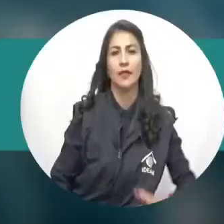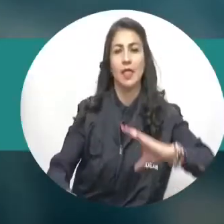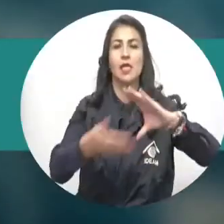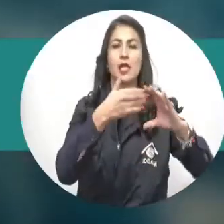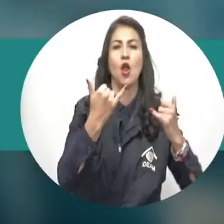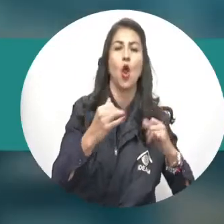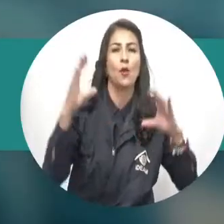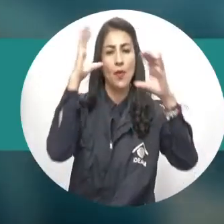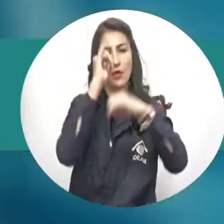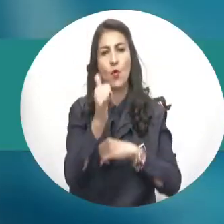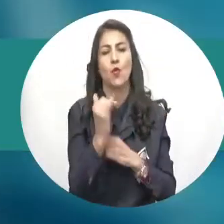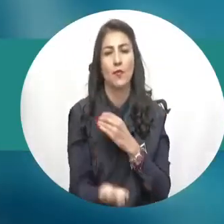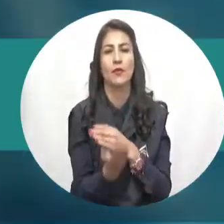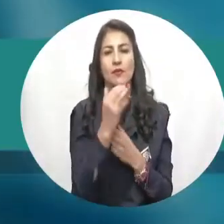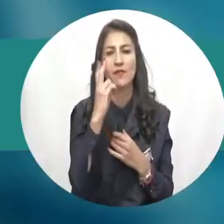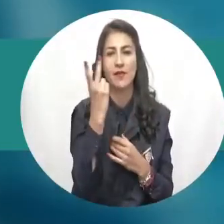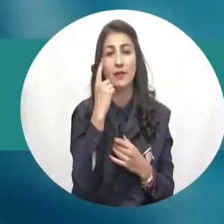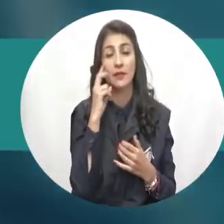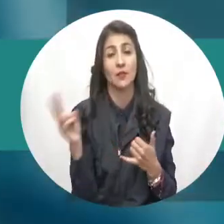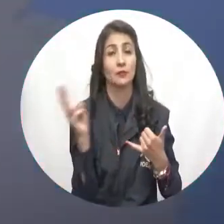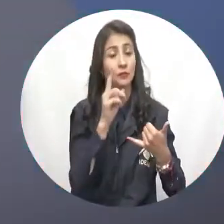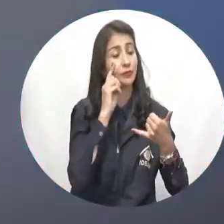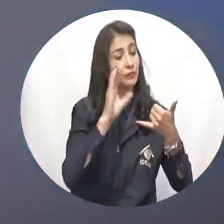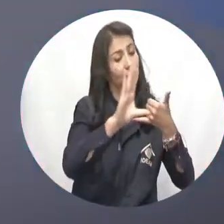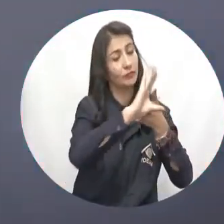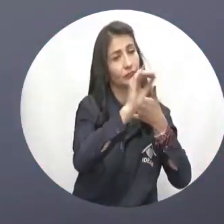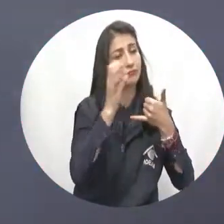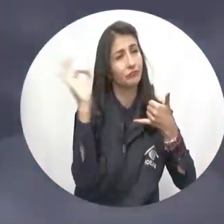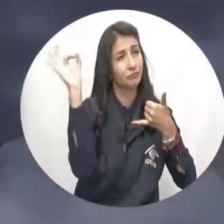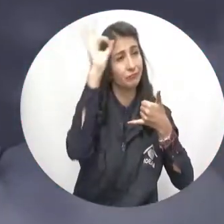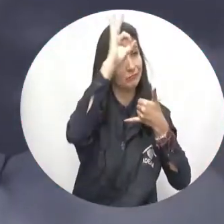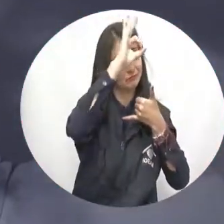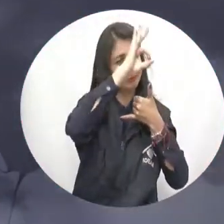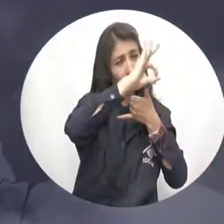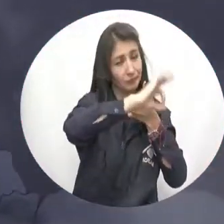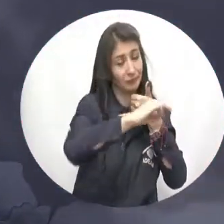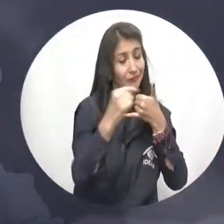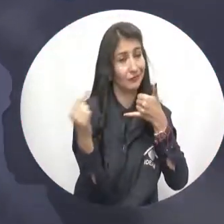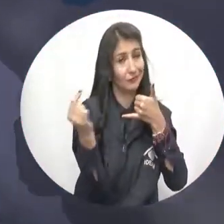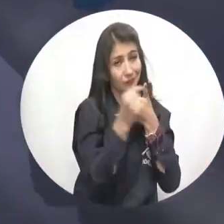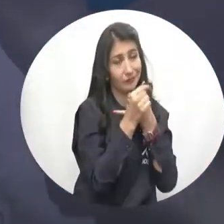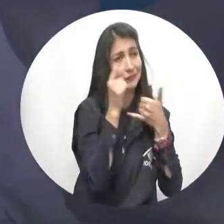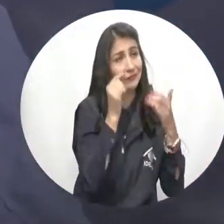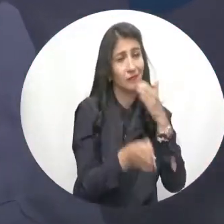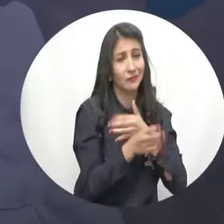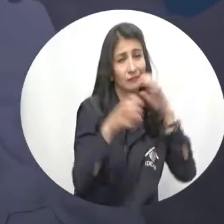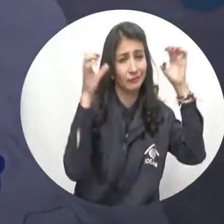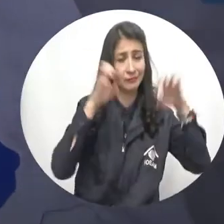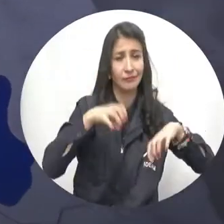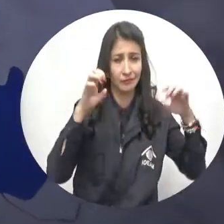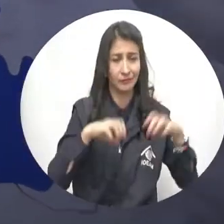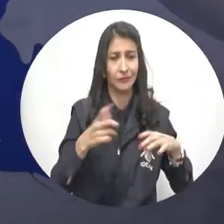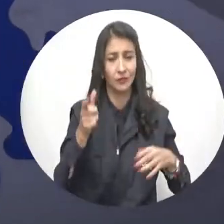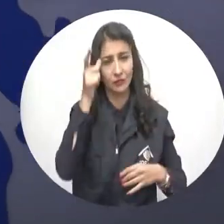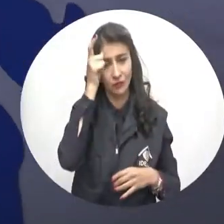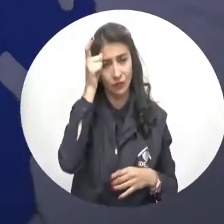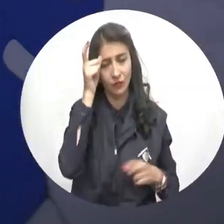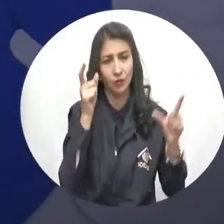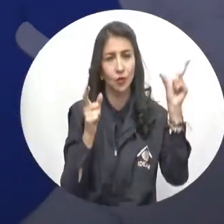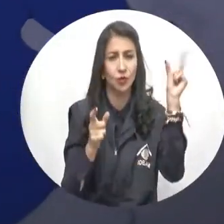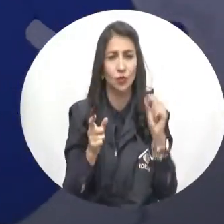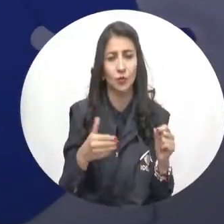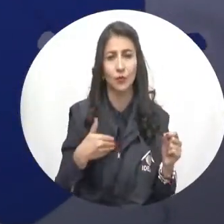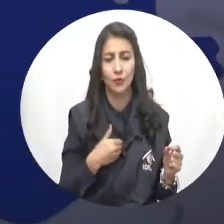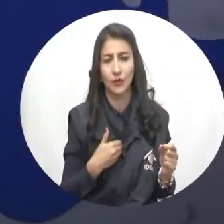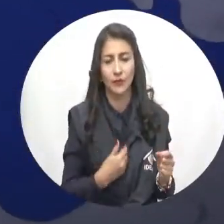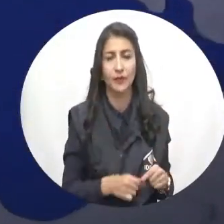Pronóstico para la noche del jueves y la madrugada del viernes. Cae la noche en Colombia y en la región Caribe persisten las precipitaciones sobre Córdoba,